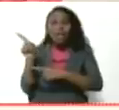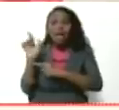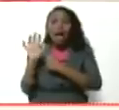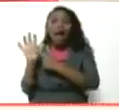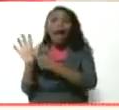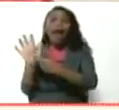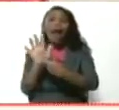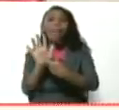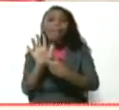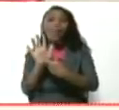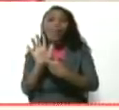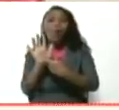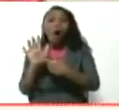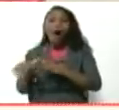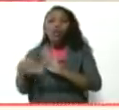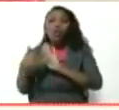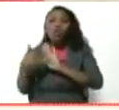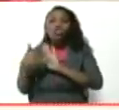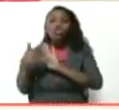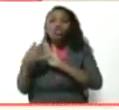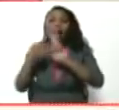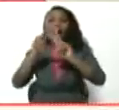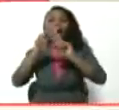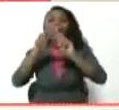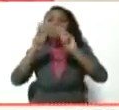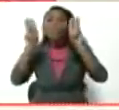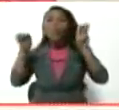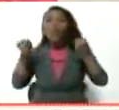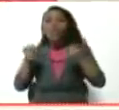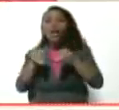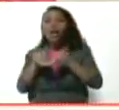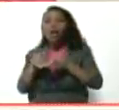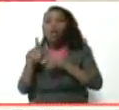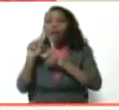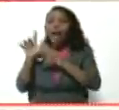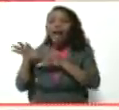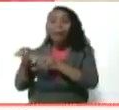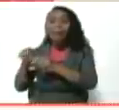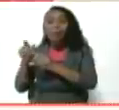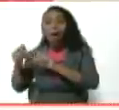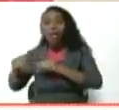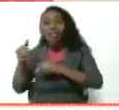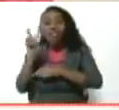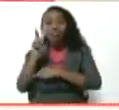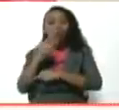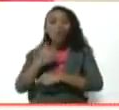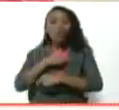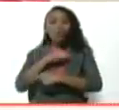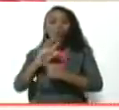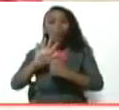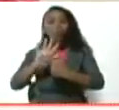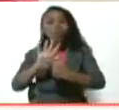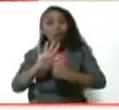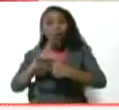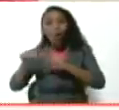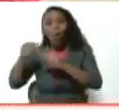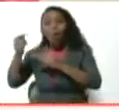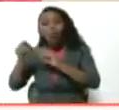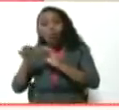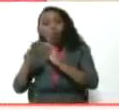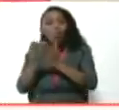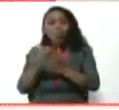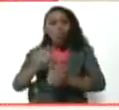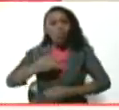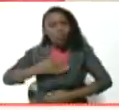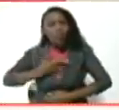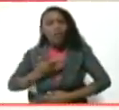al contramodelo nefasto del capitalismo. Aquí en Venezuela nosotros estamos demostrando que otro mundo es